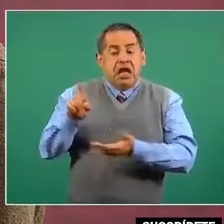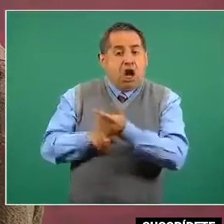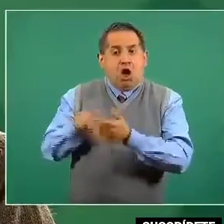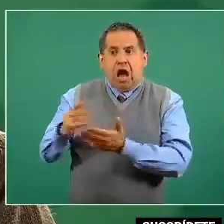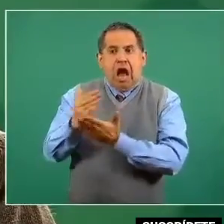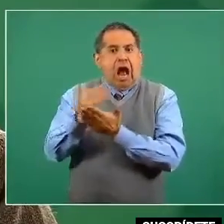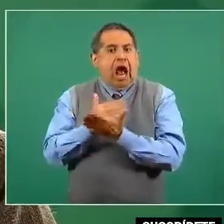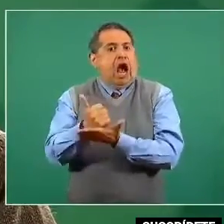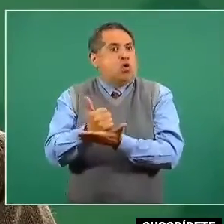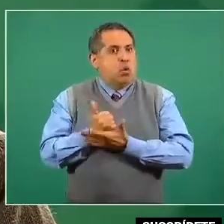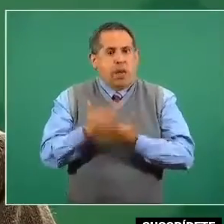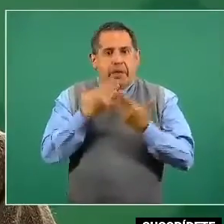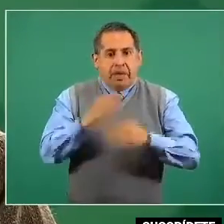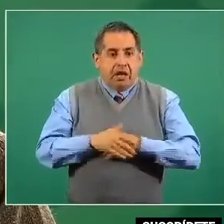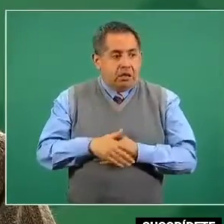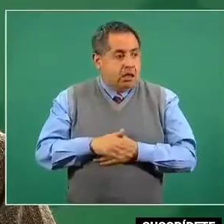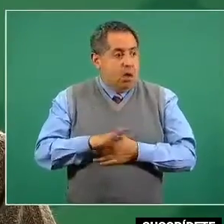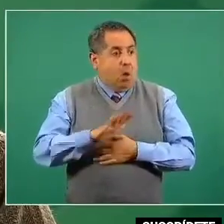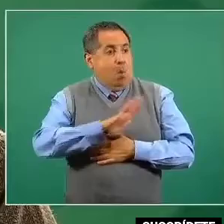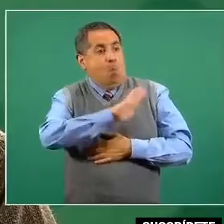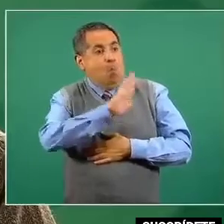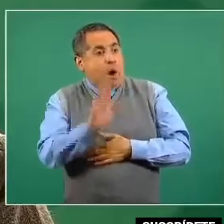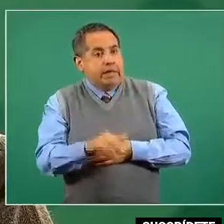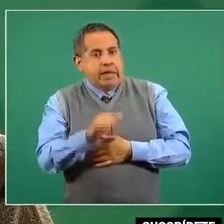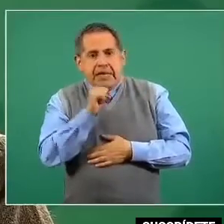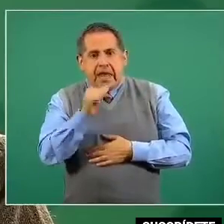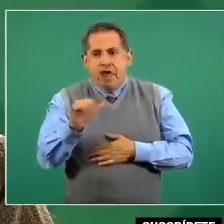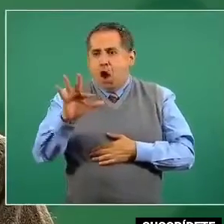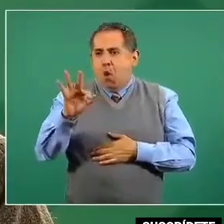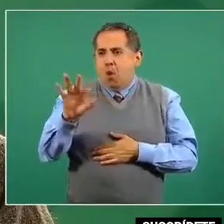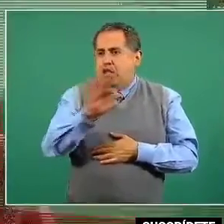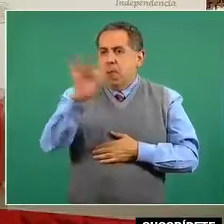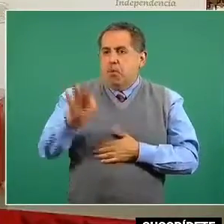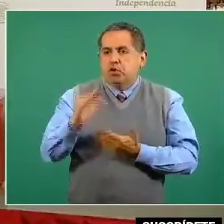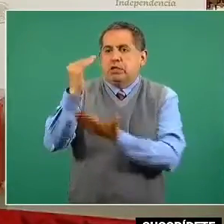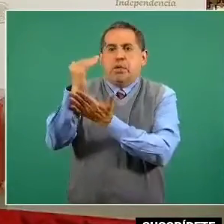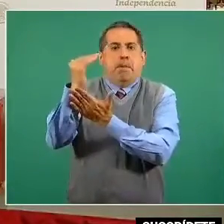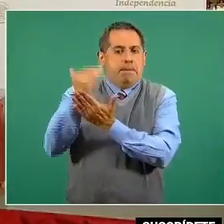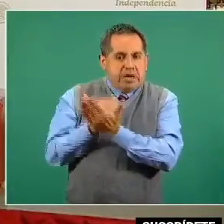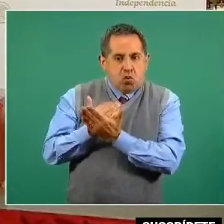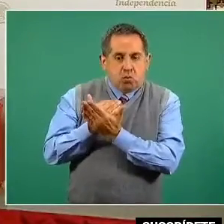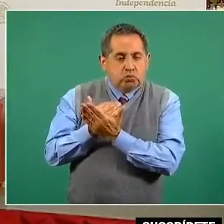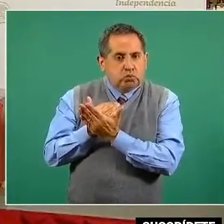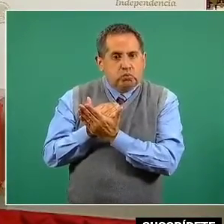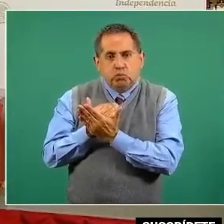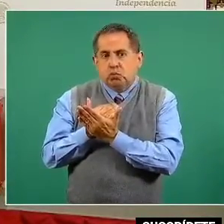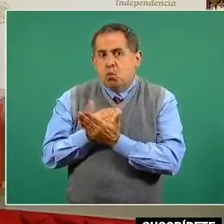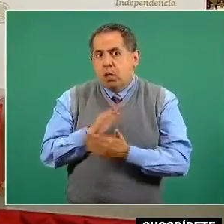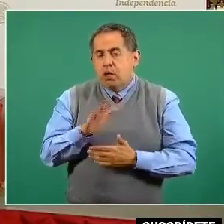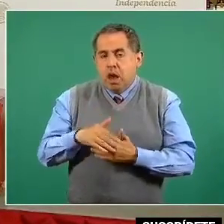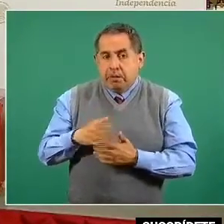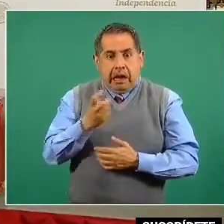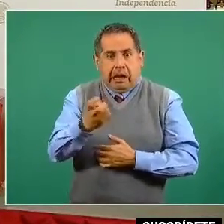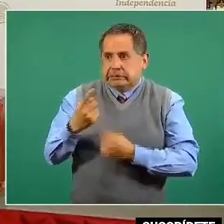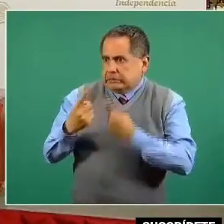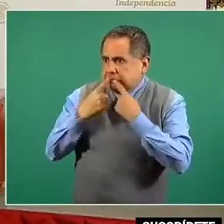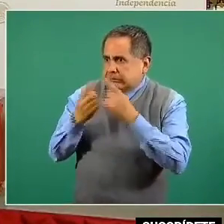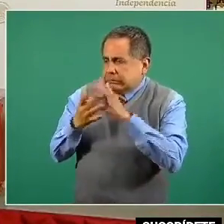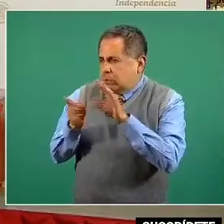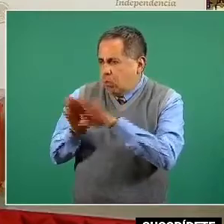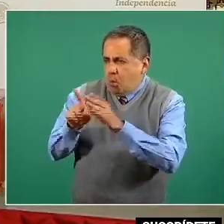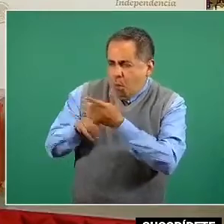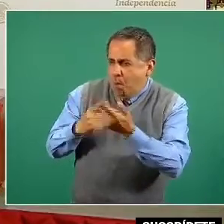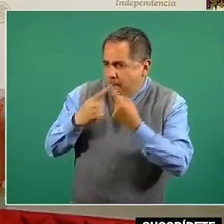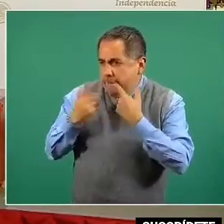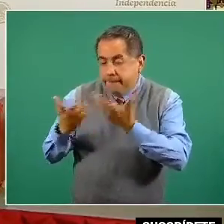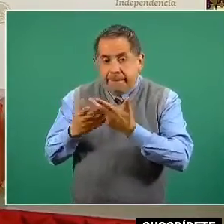hasta 40% la mortalidad en personas con enfermedad grave. Entonces entramos también en conversaciones al respecto de la